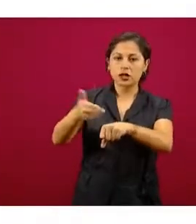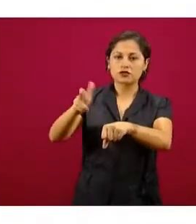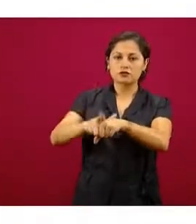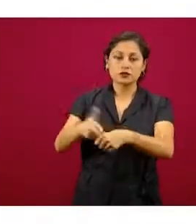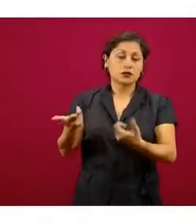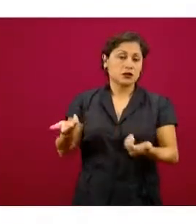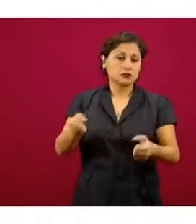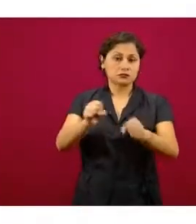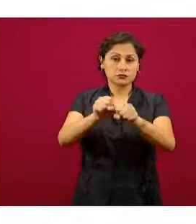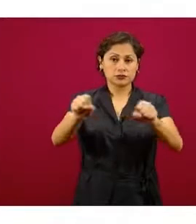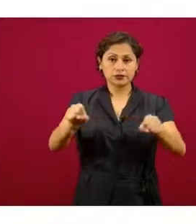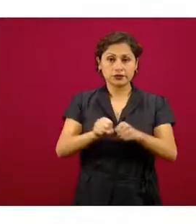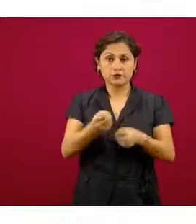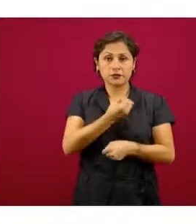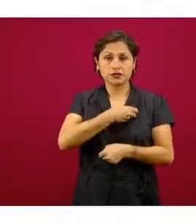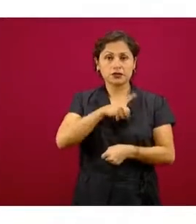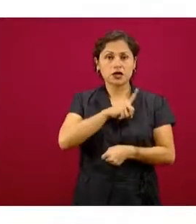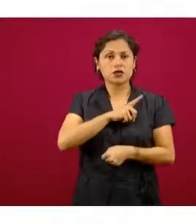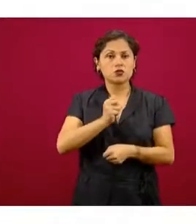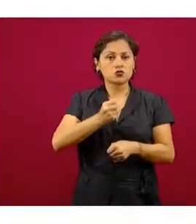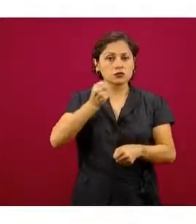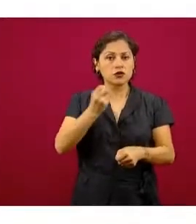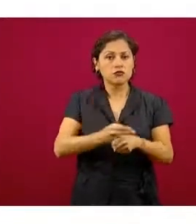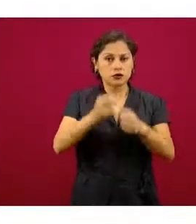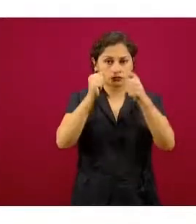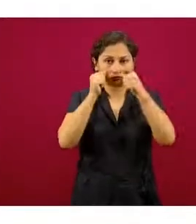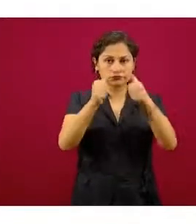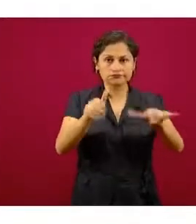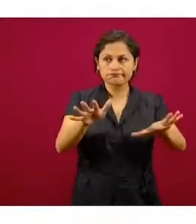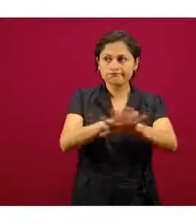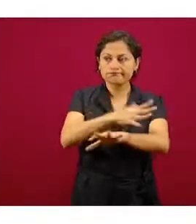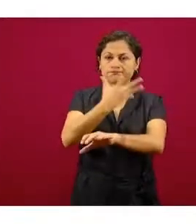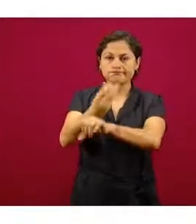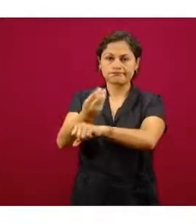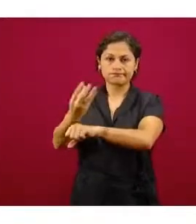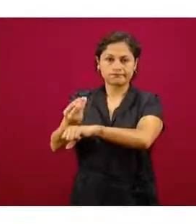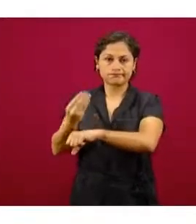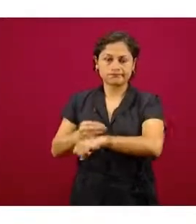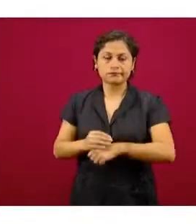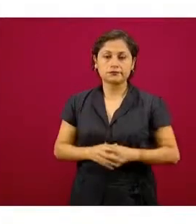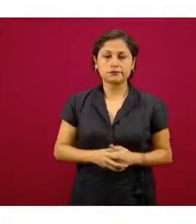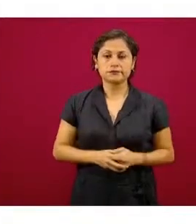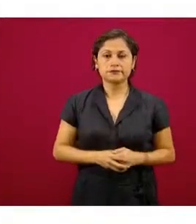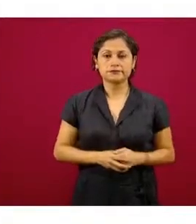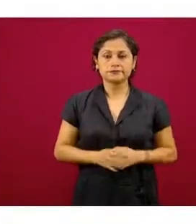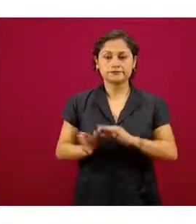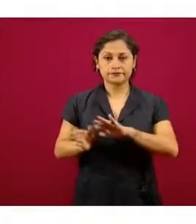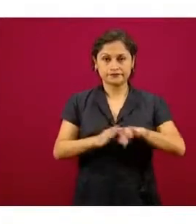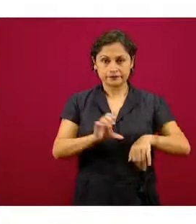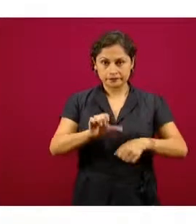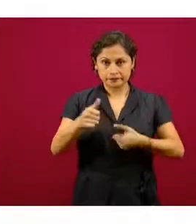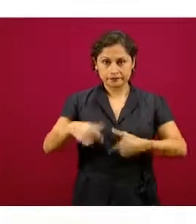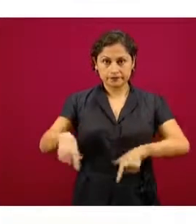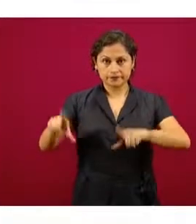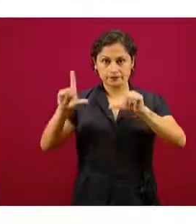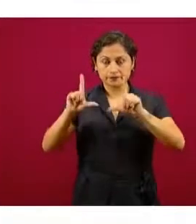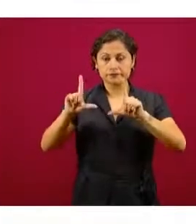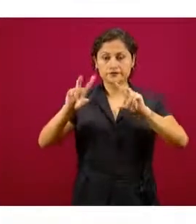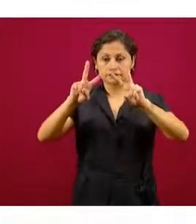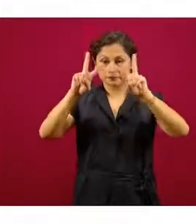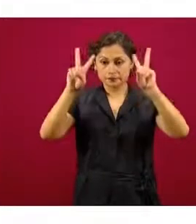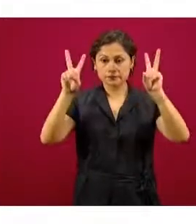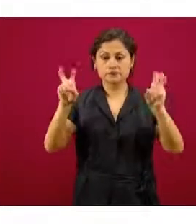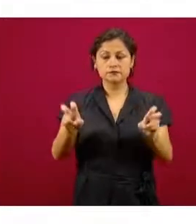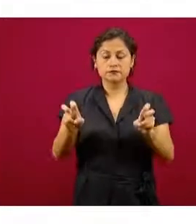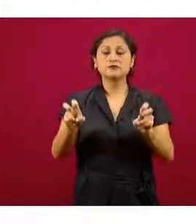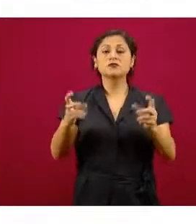ha respondido llevando a cabo esta actividad. Veamos las siguientes diapositivas, vamos a entrar al